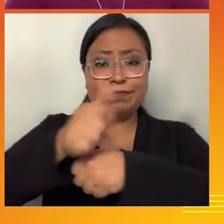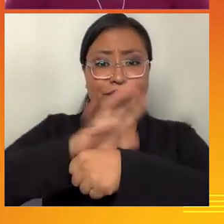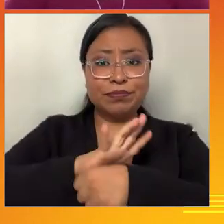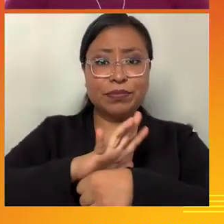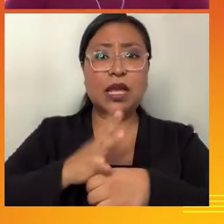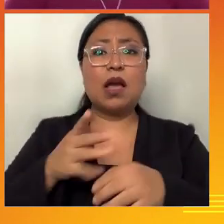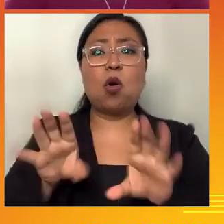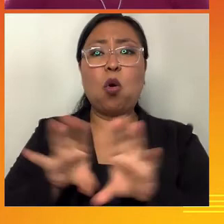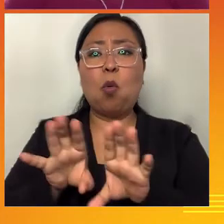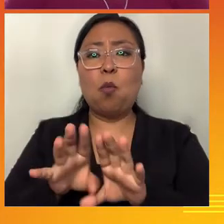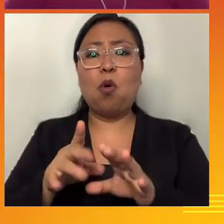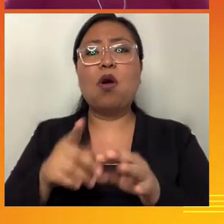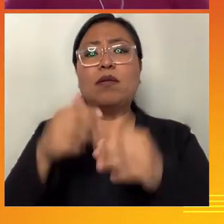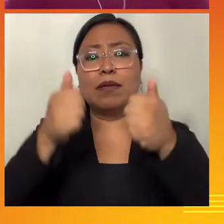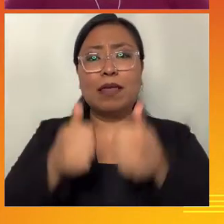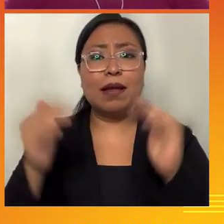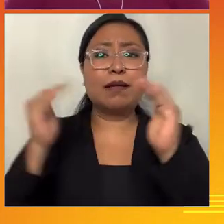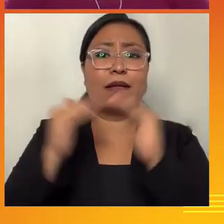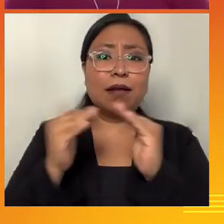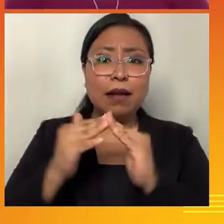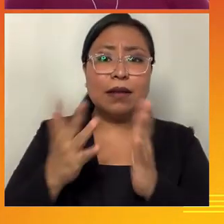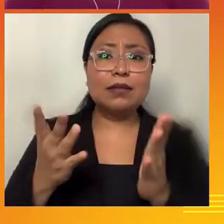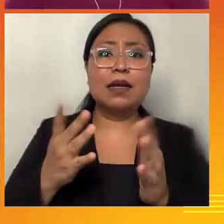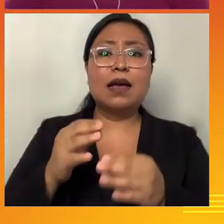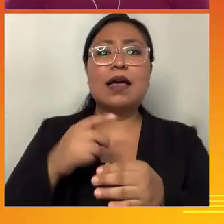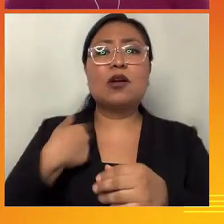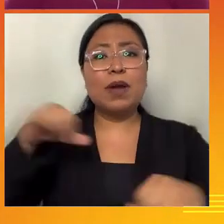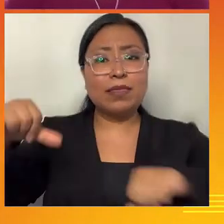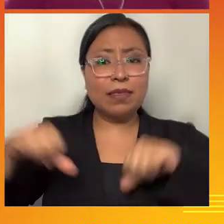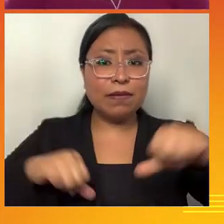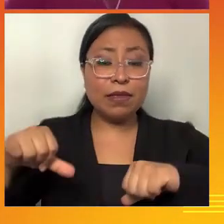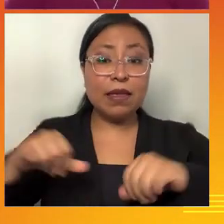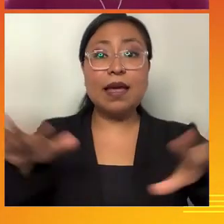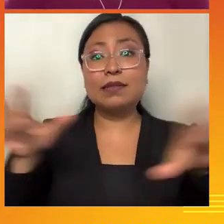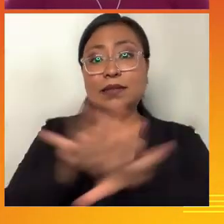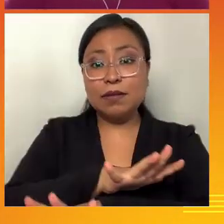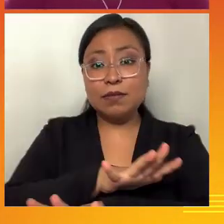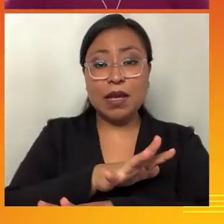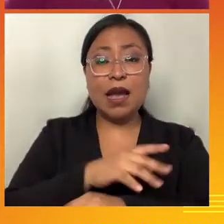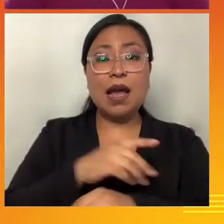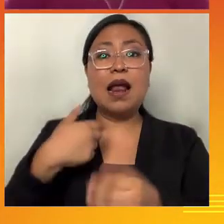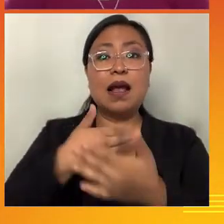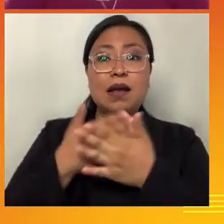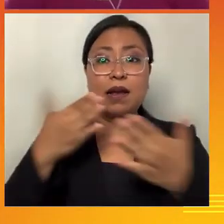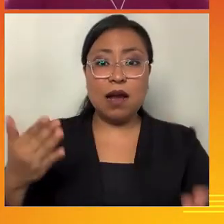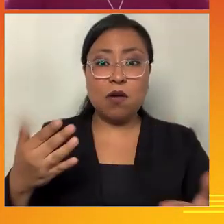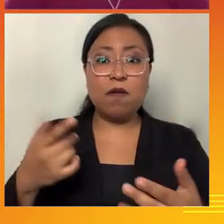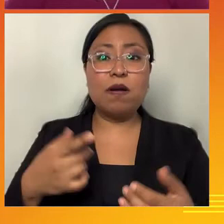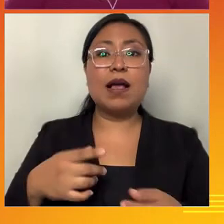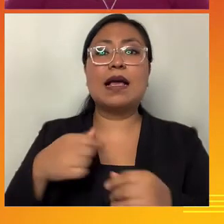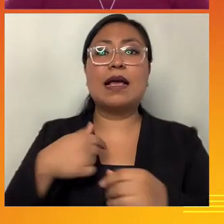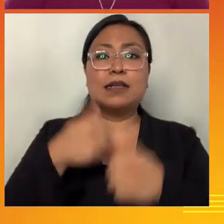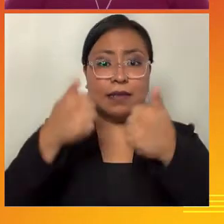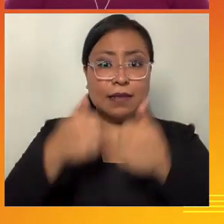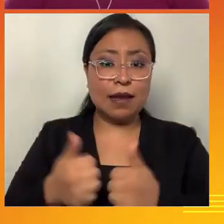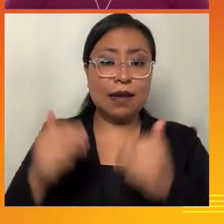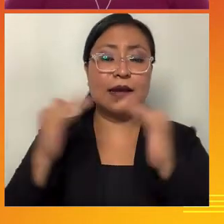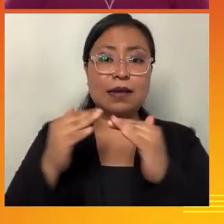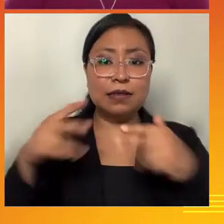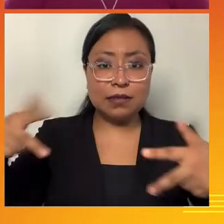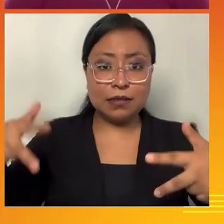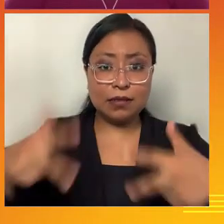de la mayoría de nuestras actividades al ámbito de nuestras casas o al ámbito, digamos,